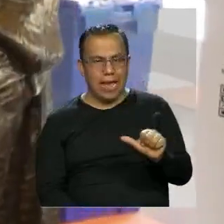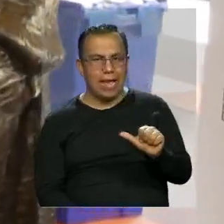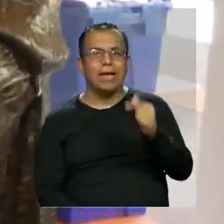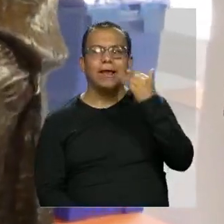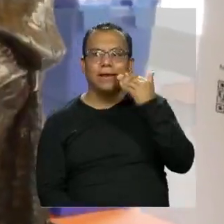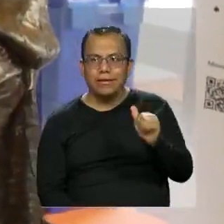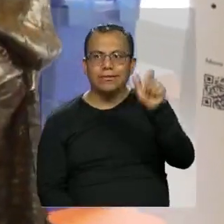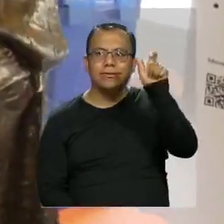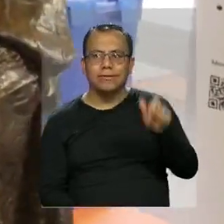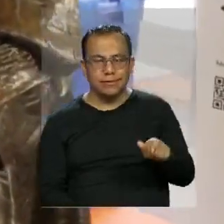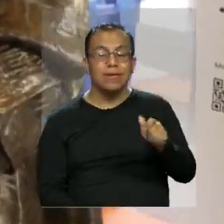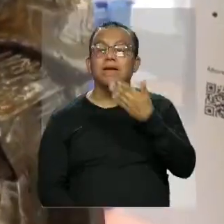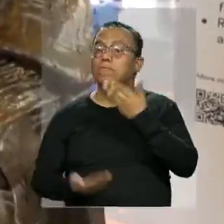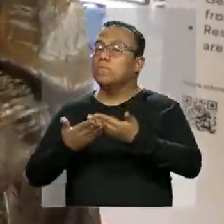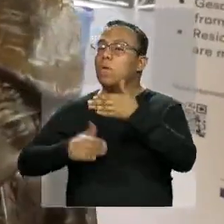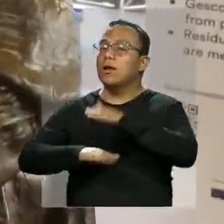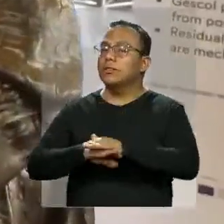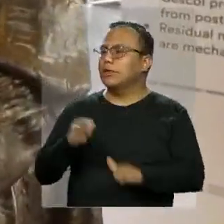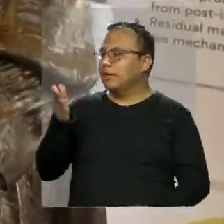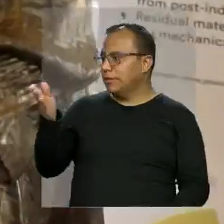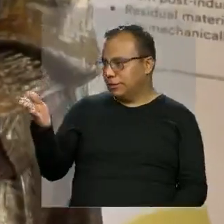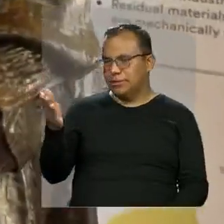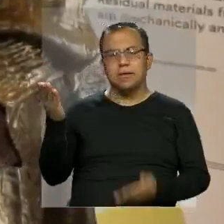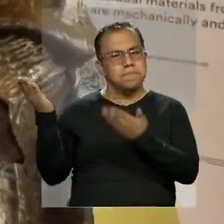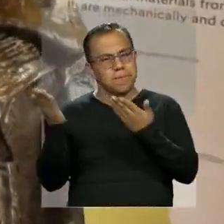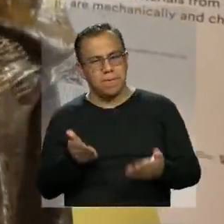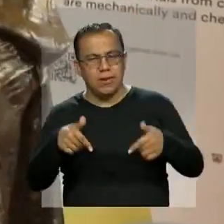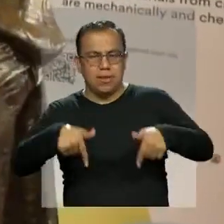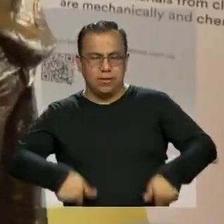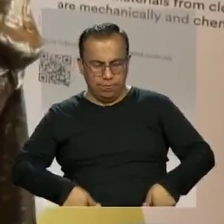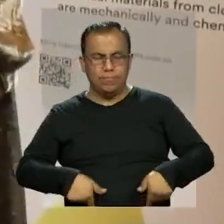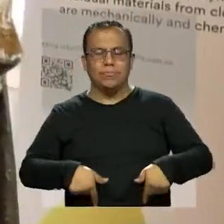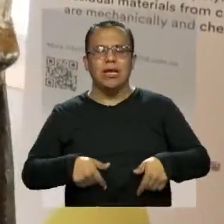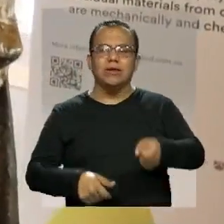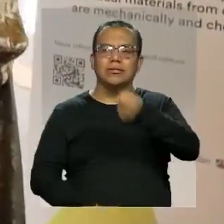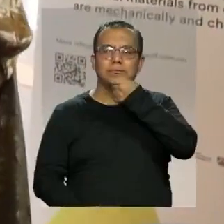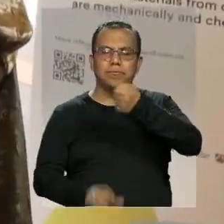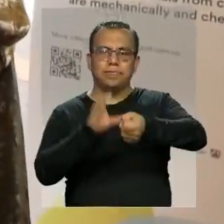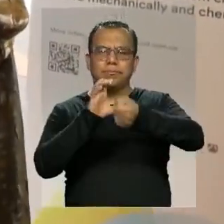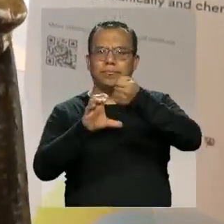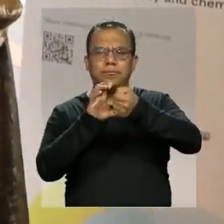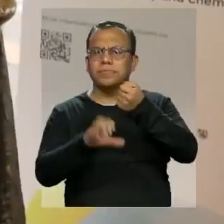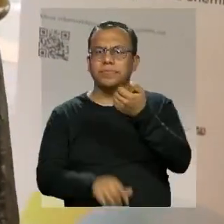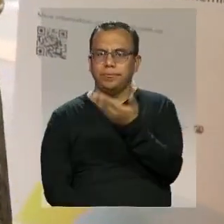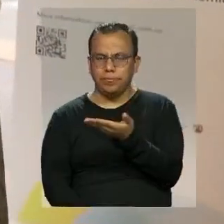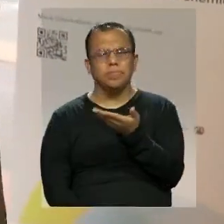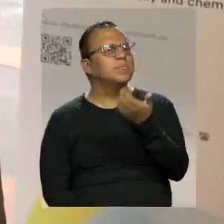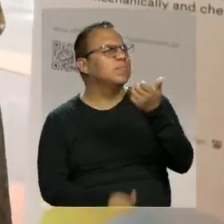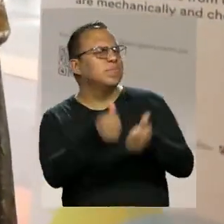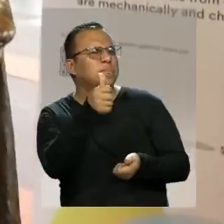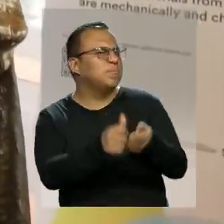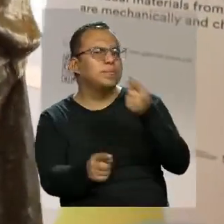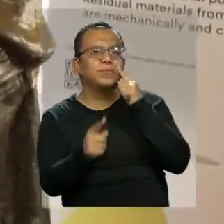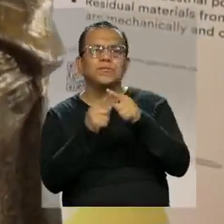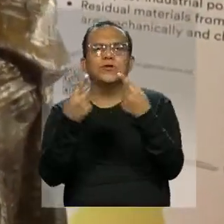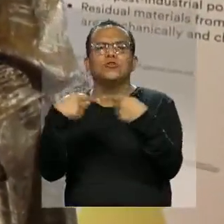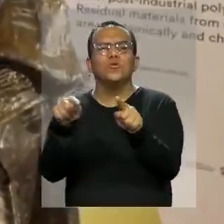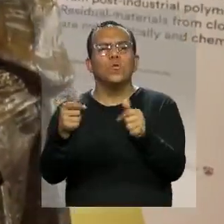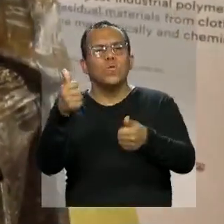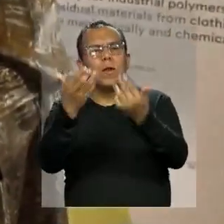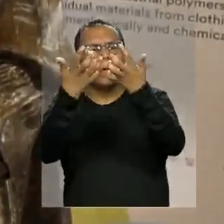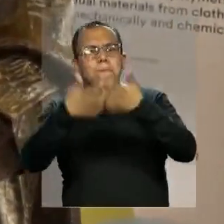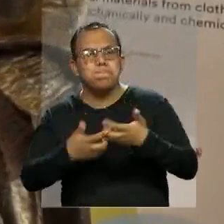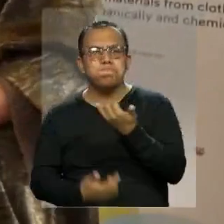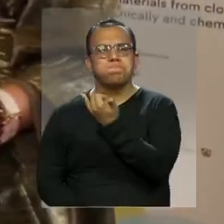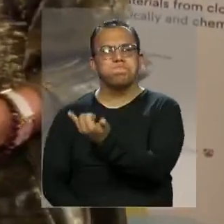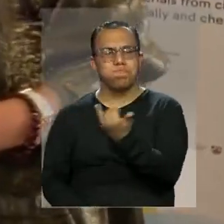Ávila Flores. Buenas tardes, Neila. Bienvenida a Noticias Capital. ¿Cuál es el emprendimiento de ustedes? ¿Qué hacen